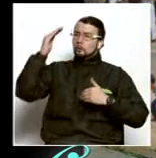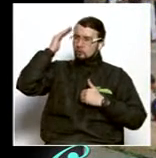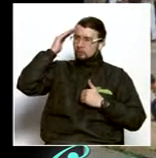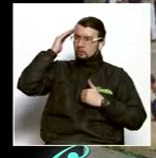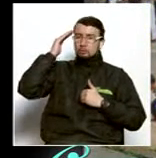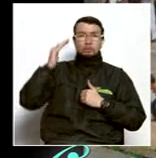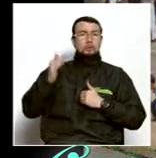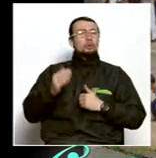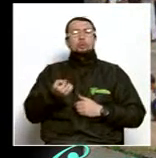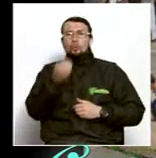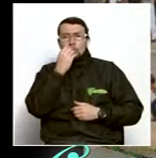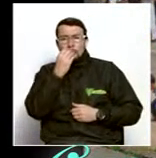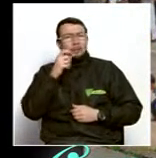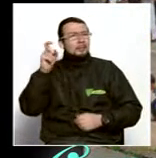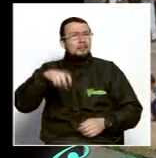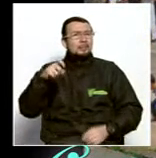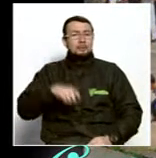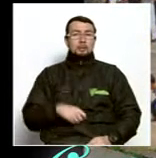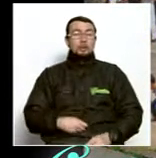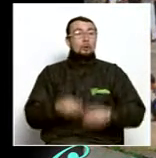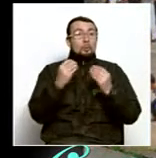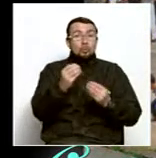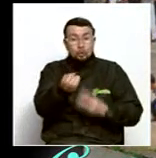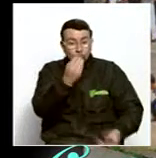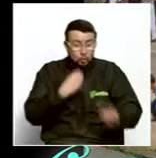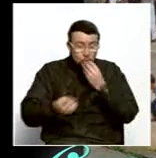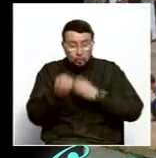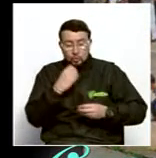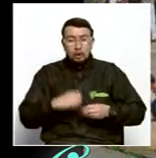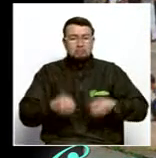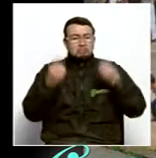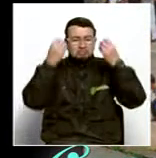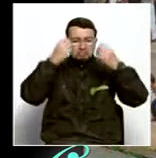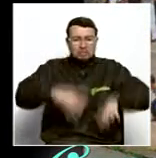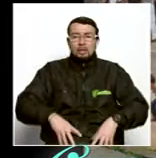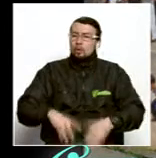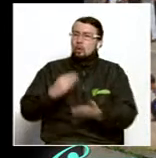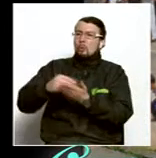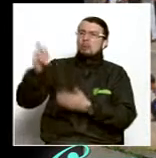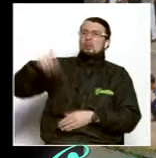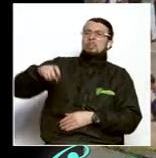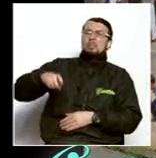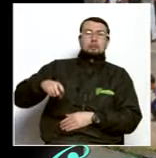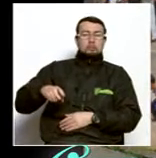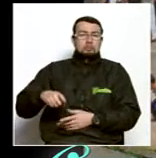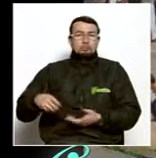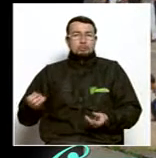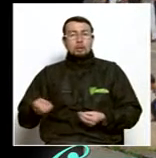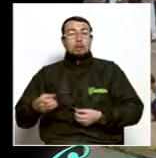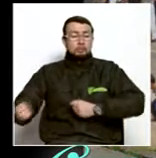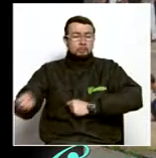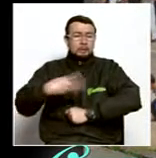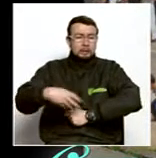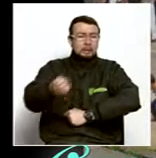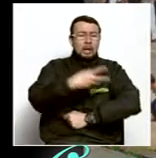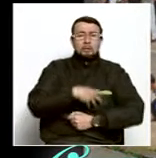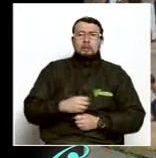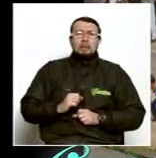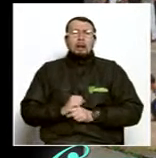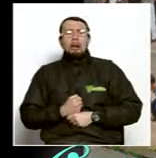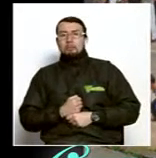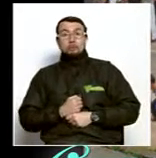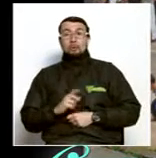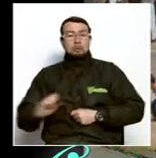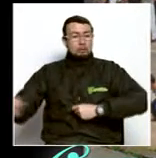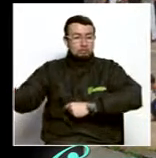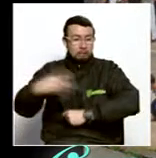Coman lo que necesitan, no se excedan, no malgasten, no compren lo que no necesitan, no vayan a mercar con hambre, que llenan la